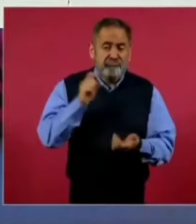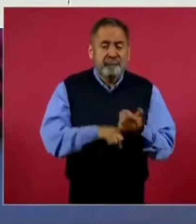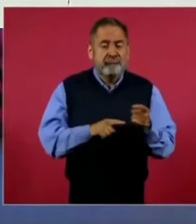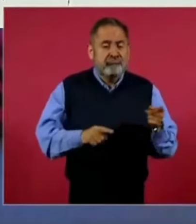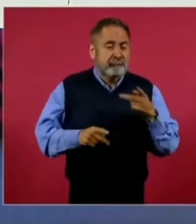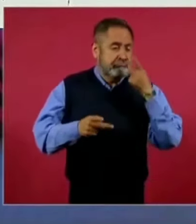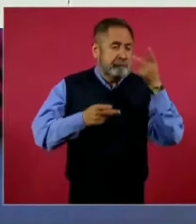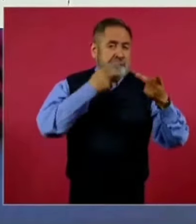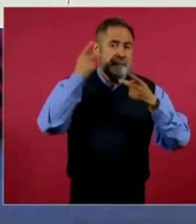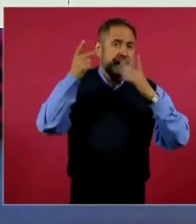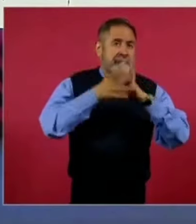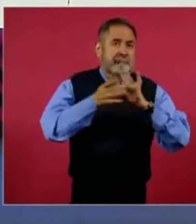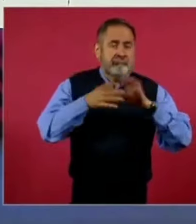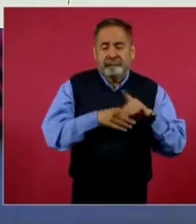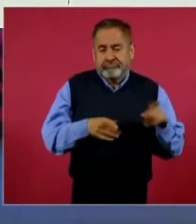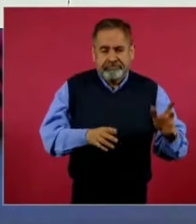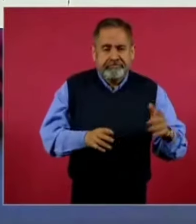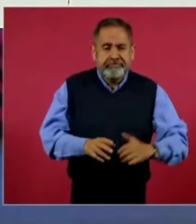orador,